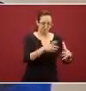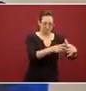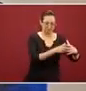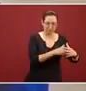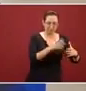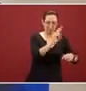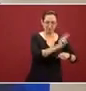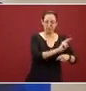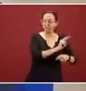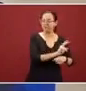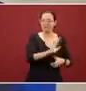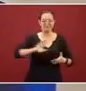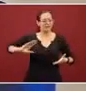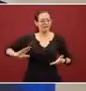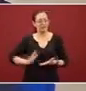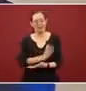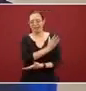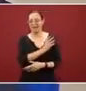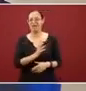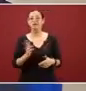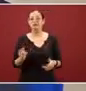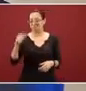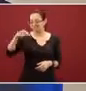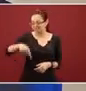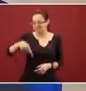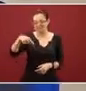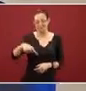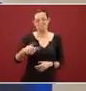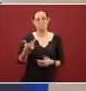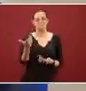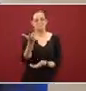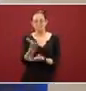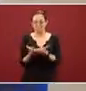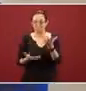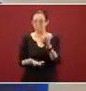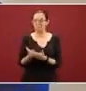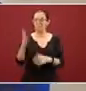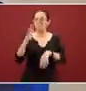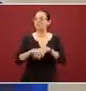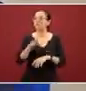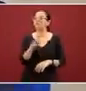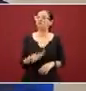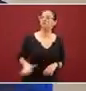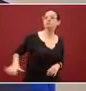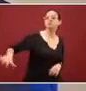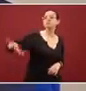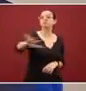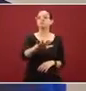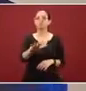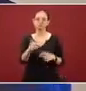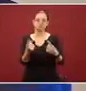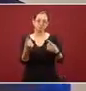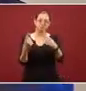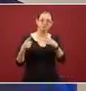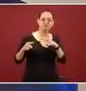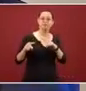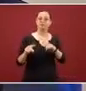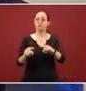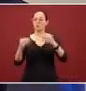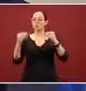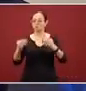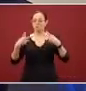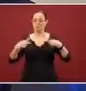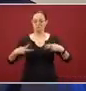hecho, son mucho más efectivas. ¿Por qué razón? Porque son masivas, ocurren simultáneamente en millones